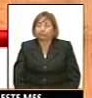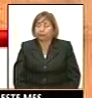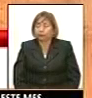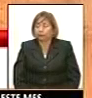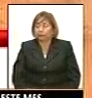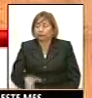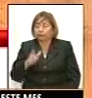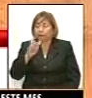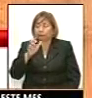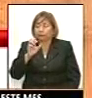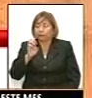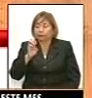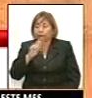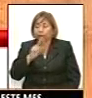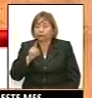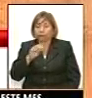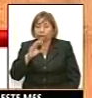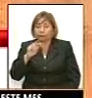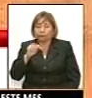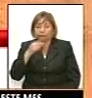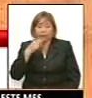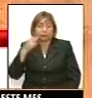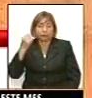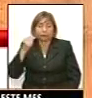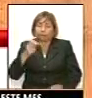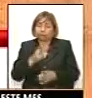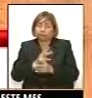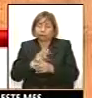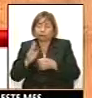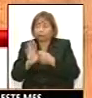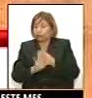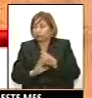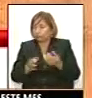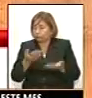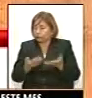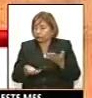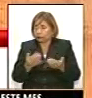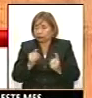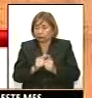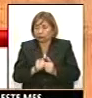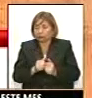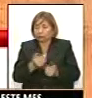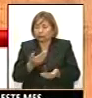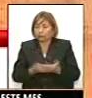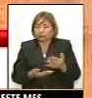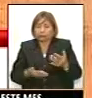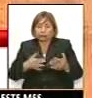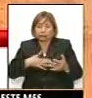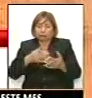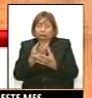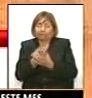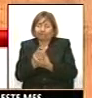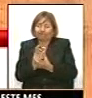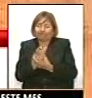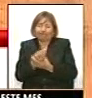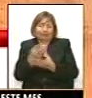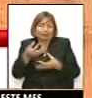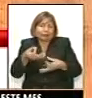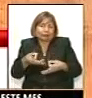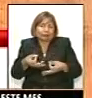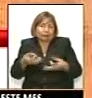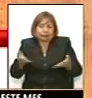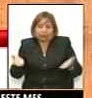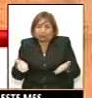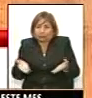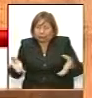Johnny Lescano siente como que no tiene la garantía de un debido proceso. Y eso también no me incomoda, porque eso no es verdad, ¿no? O sea, acá